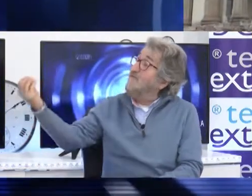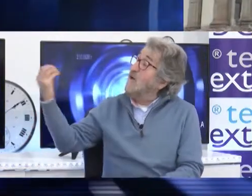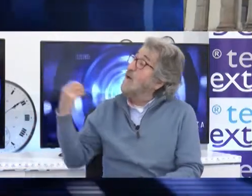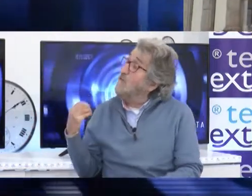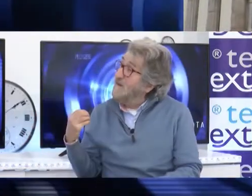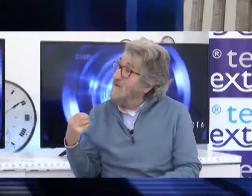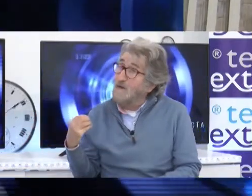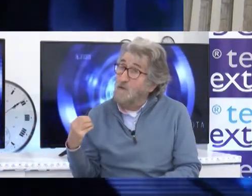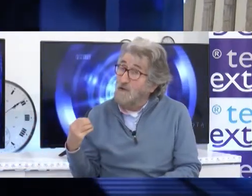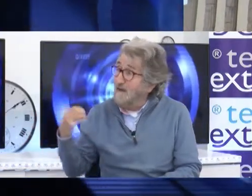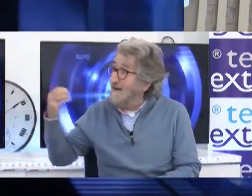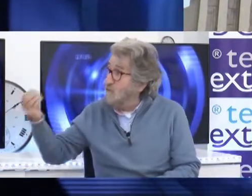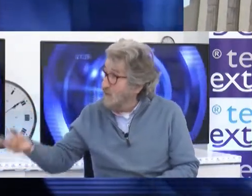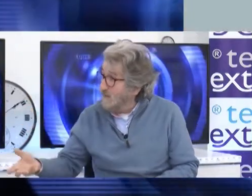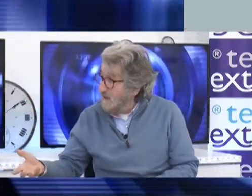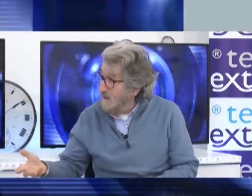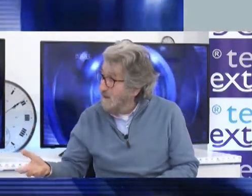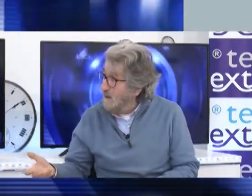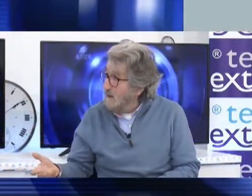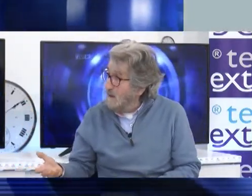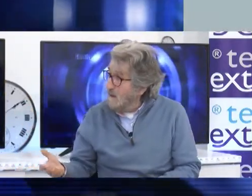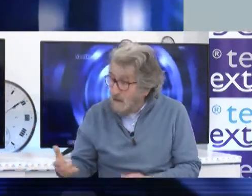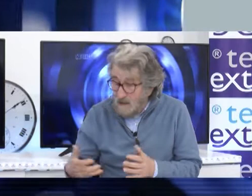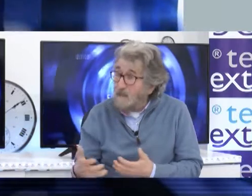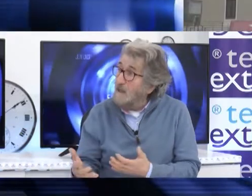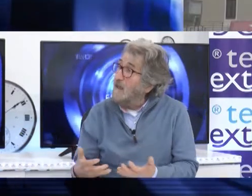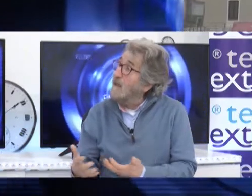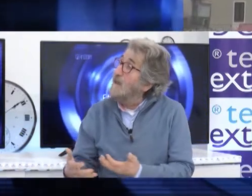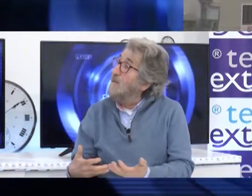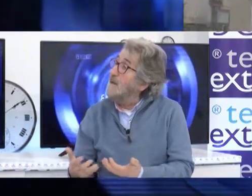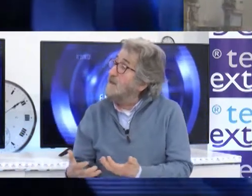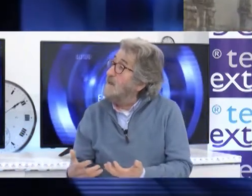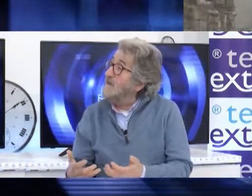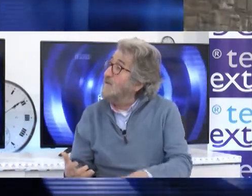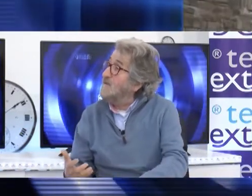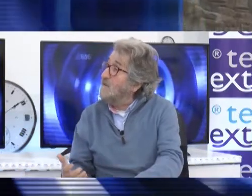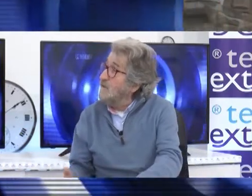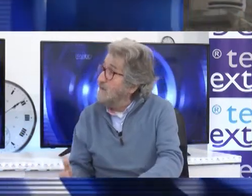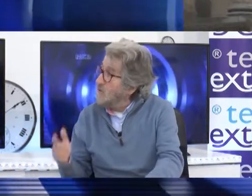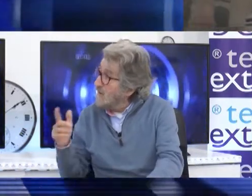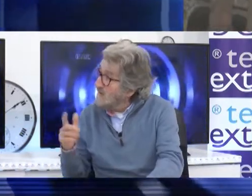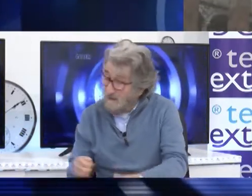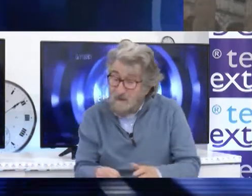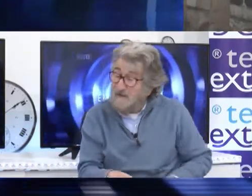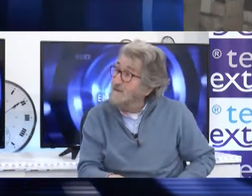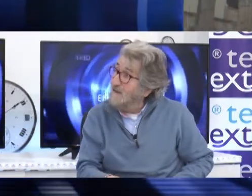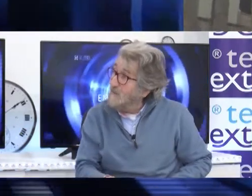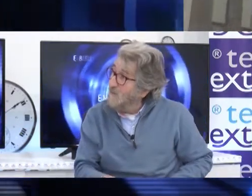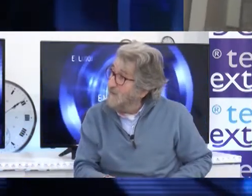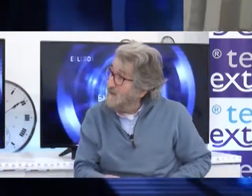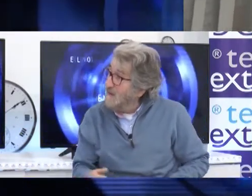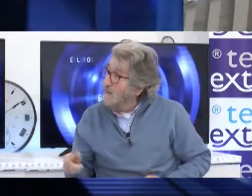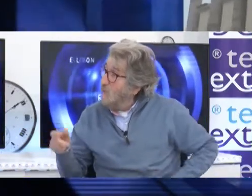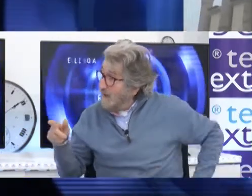se le transfirieron las competencias de arqueología en el año 86, y ahí hay que hablar seriamente de esta historia, seriamente. Mérida tiene